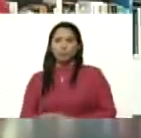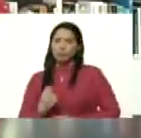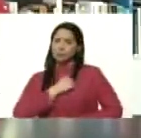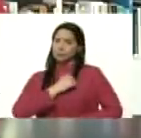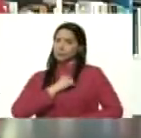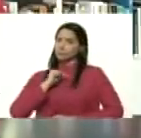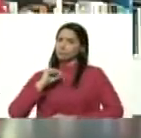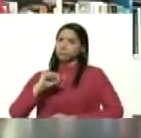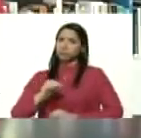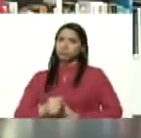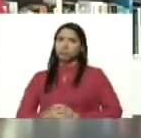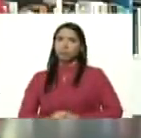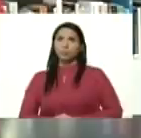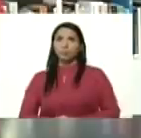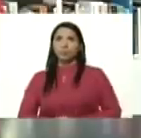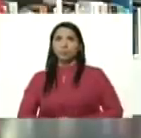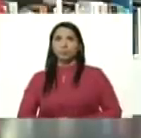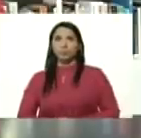compatriotas.